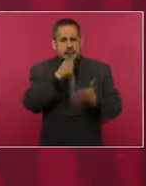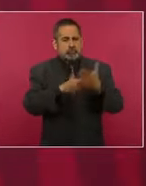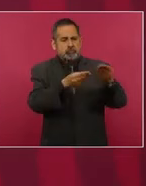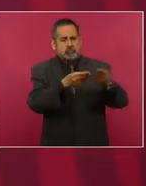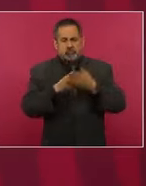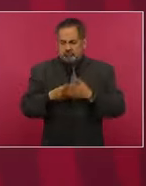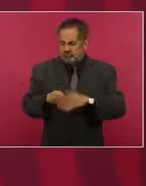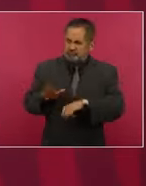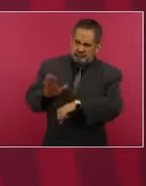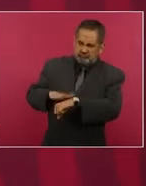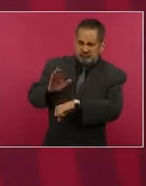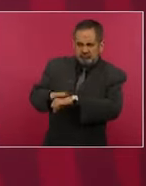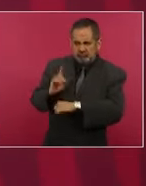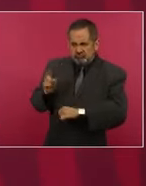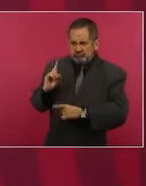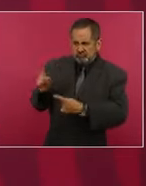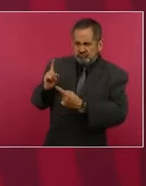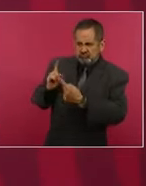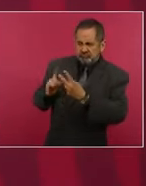amenazante